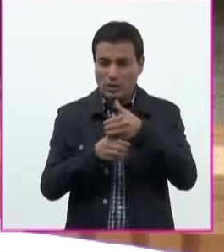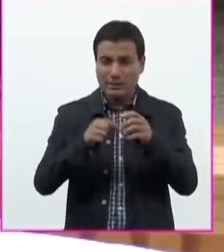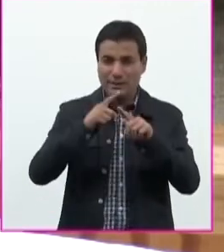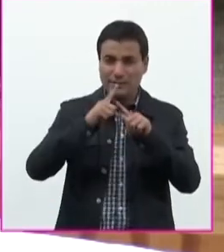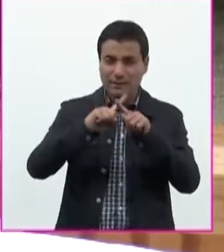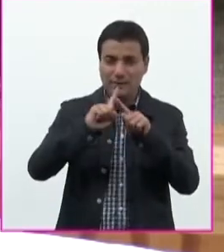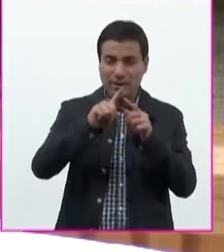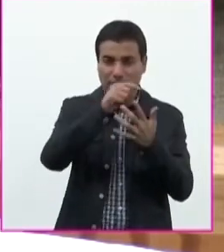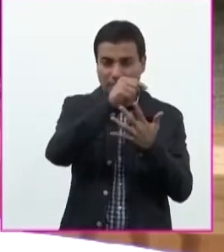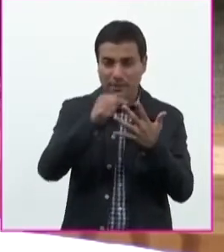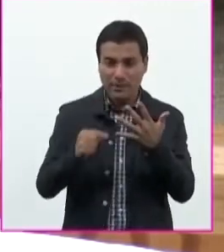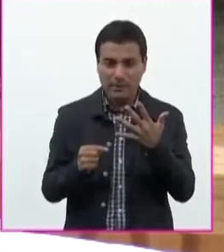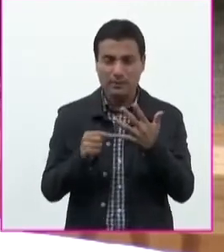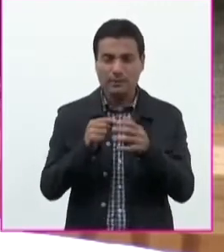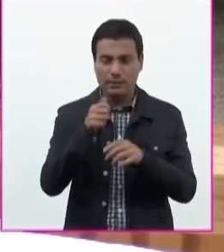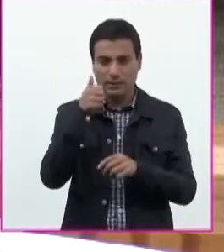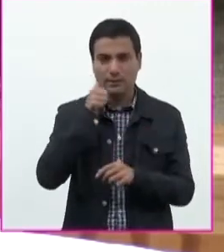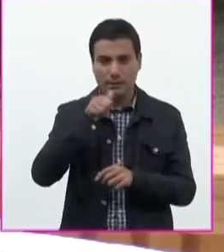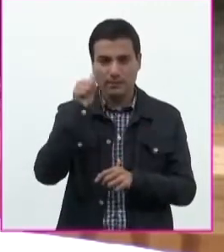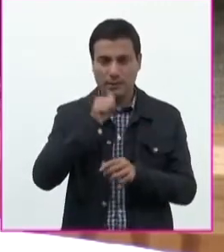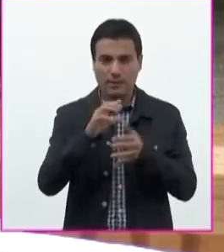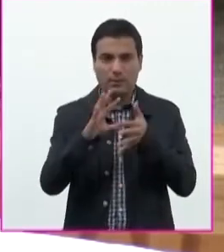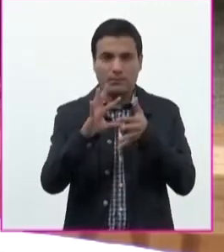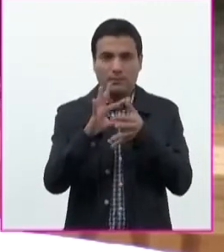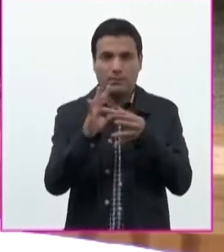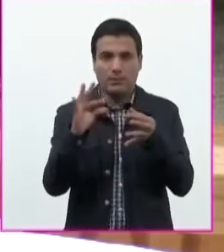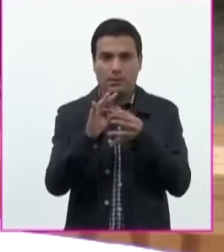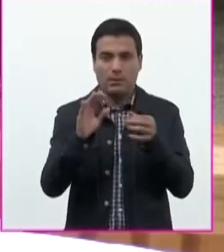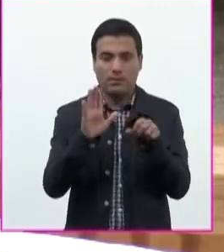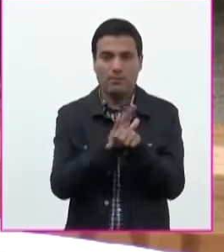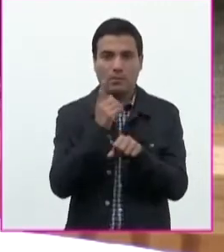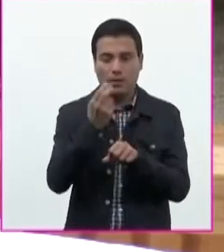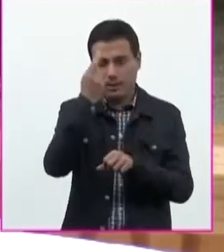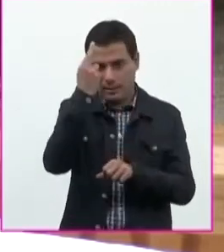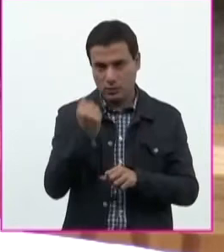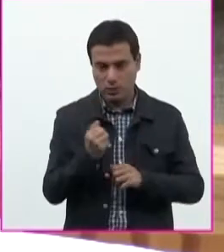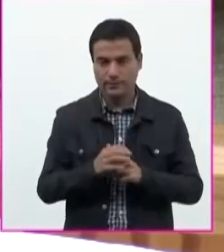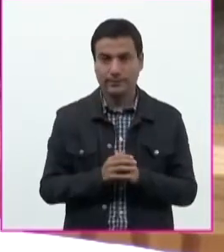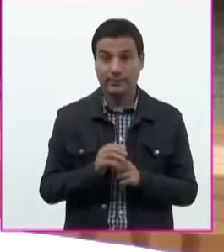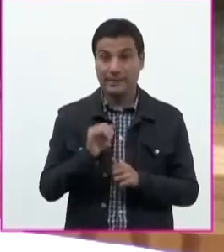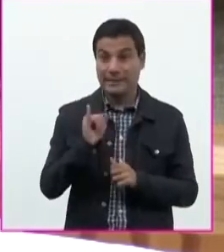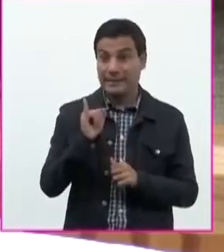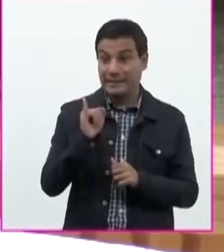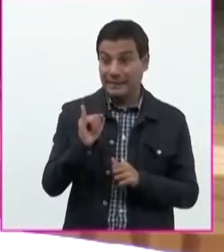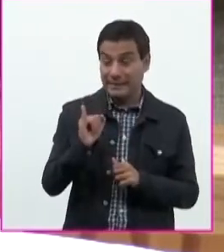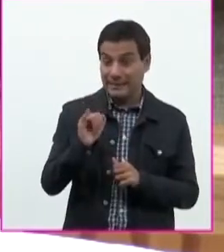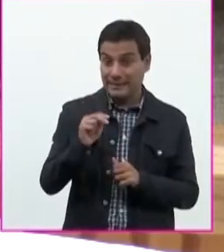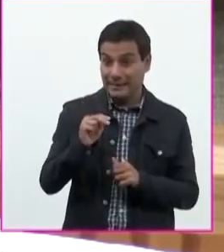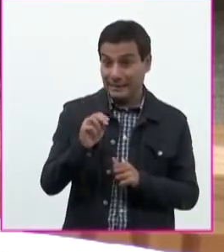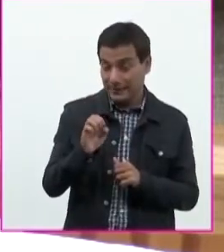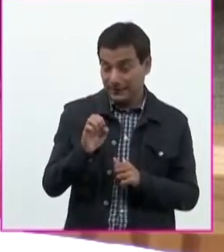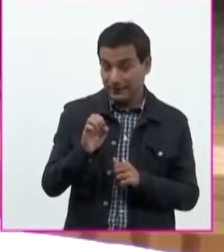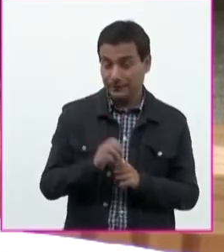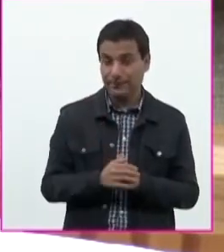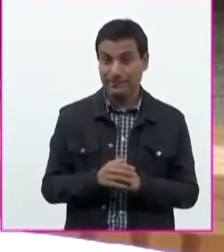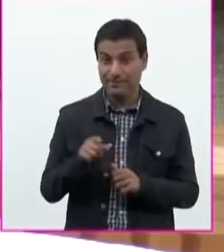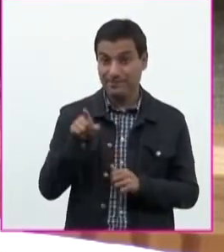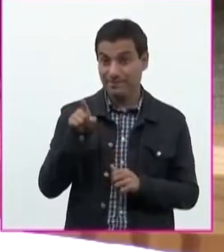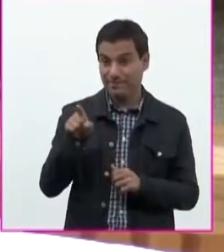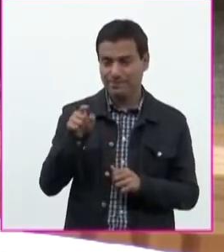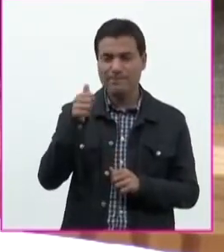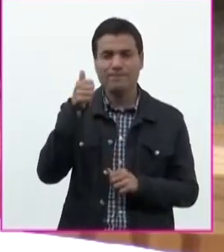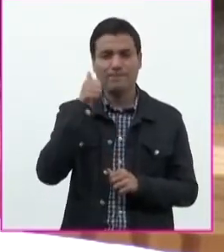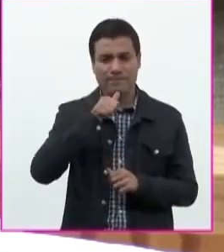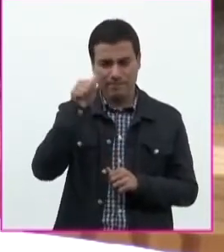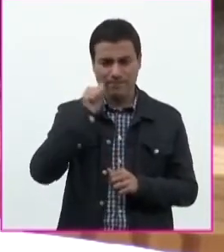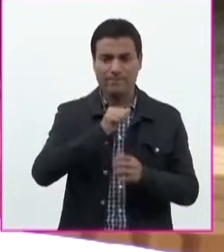esté justificado y explicar las razones el ine esencialmente planea